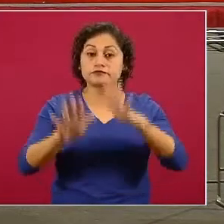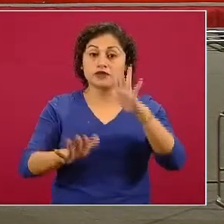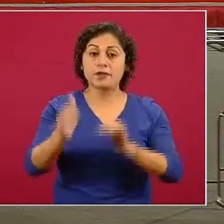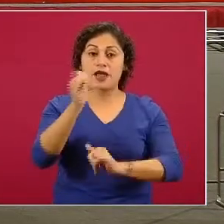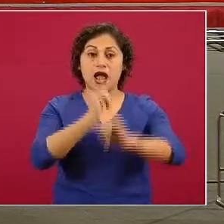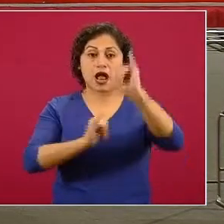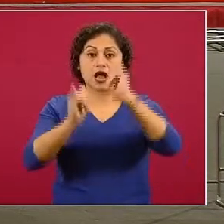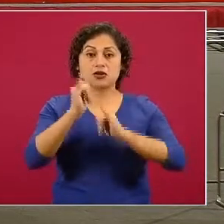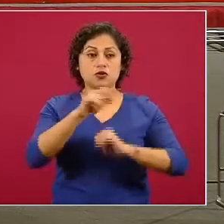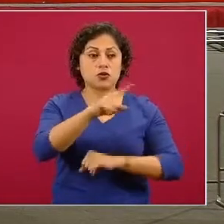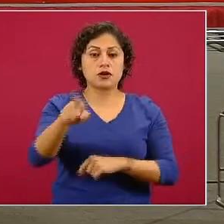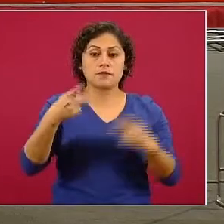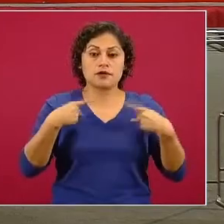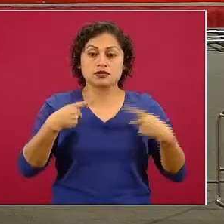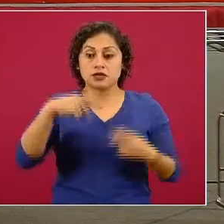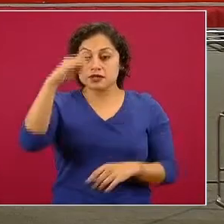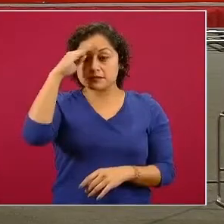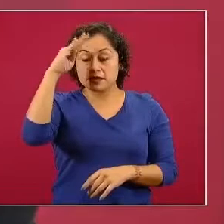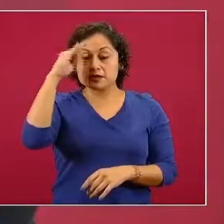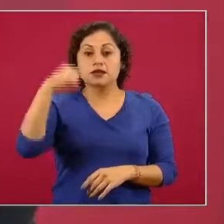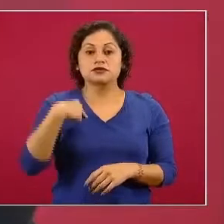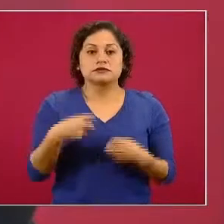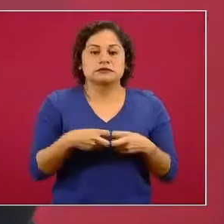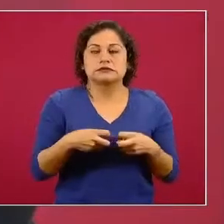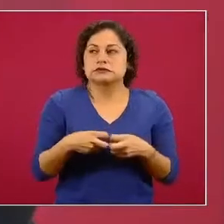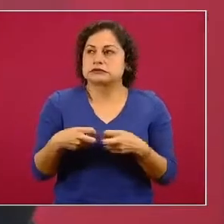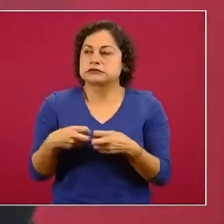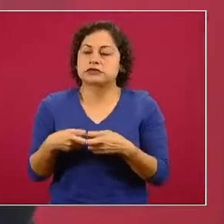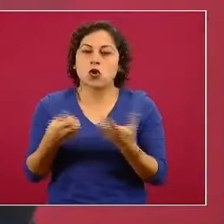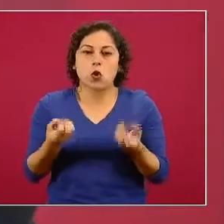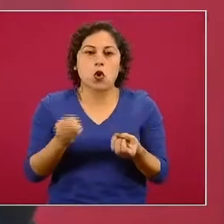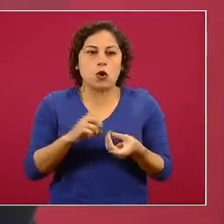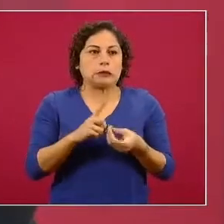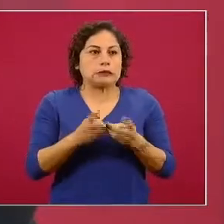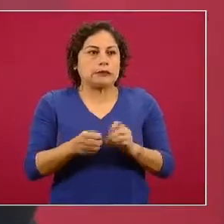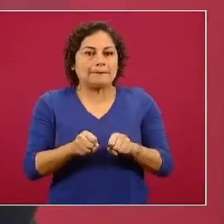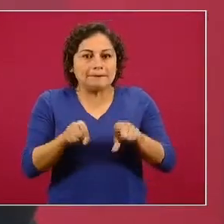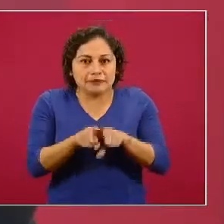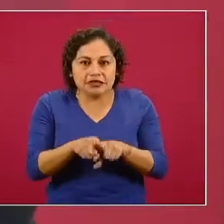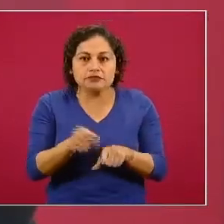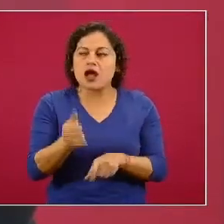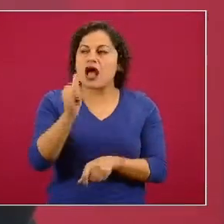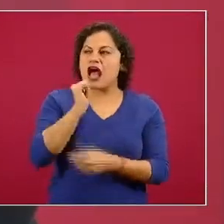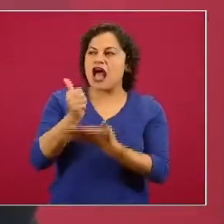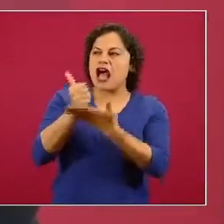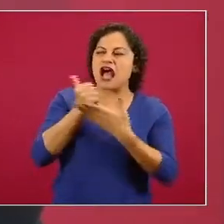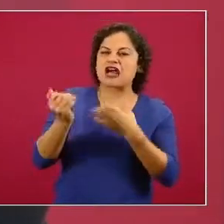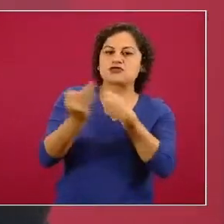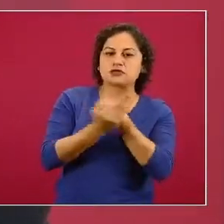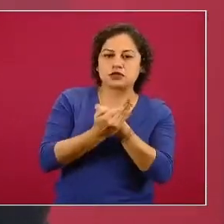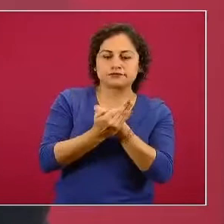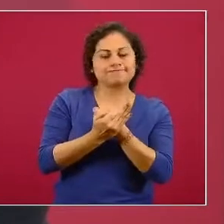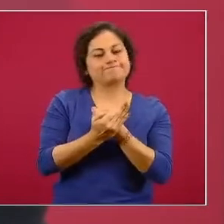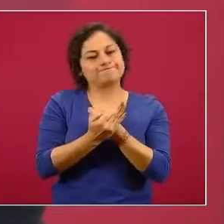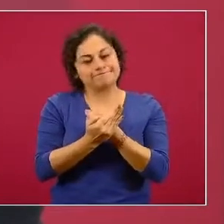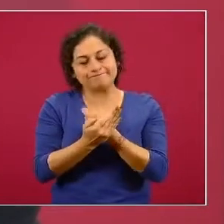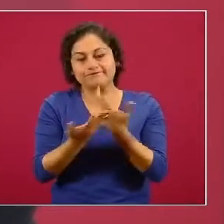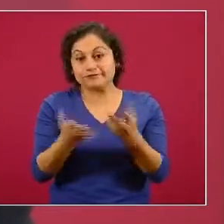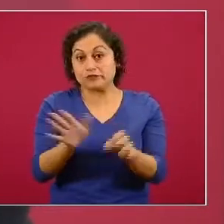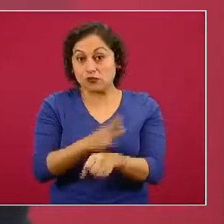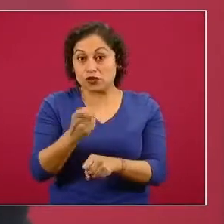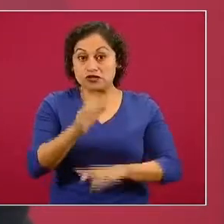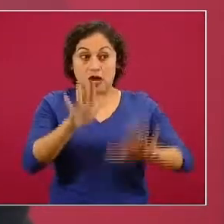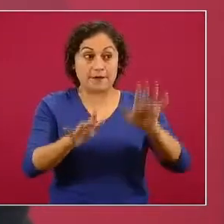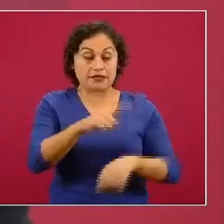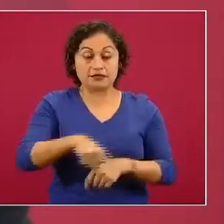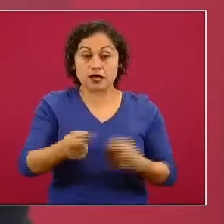los síntomas de ansiedad o los síntomas depresivos propiamente. Entonces, en este asunto de que empiezo a tomar alcohol